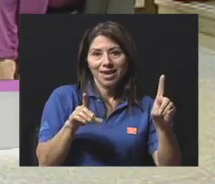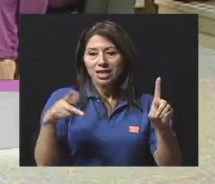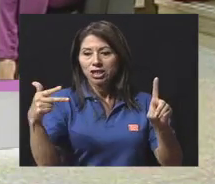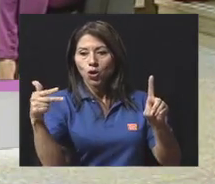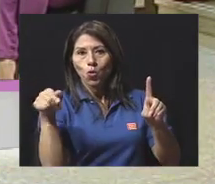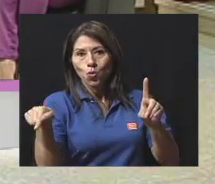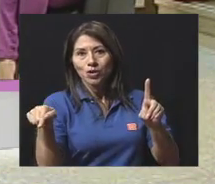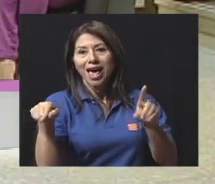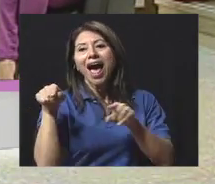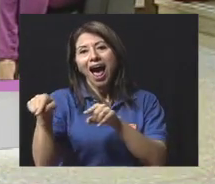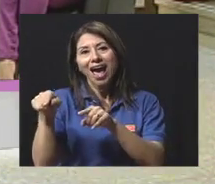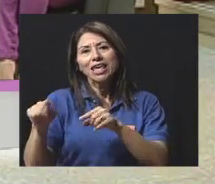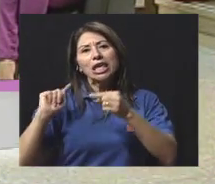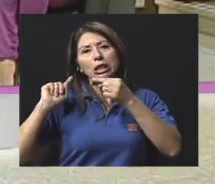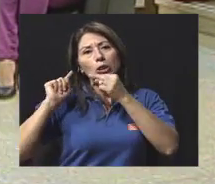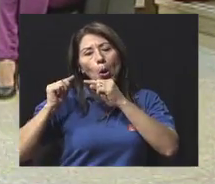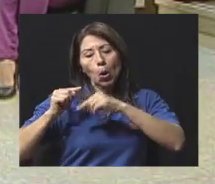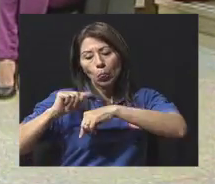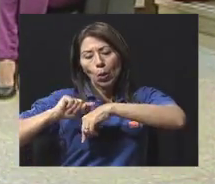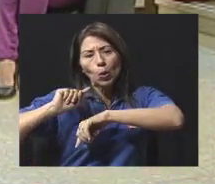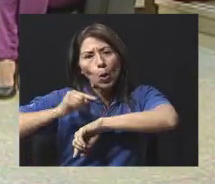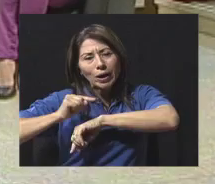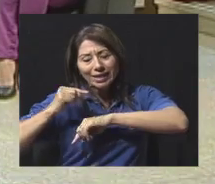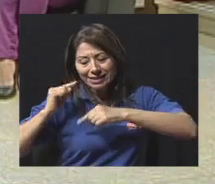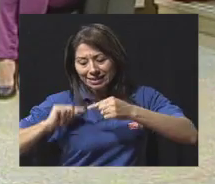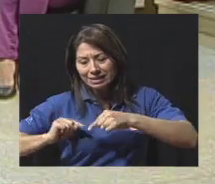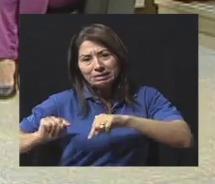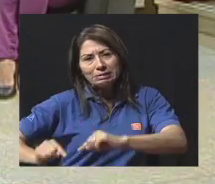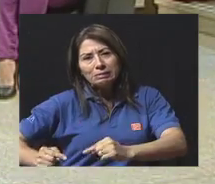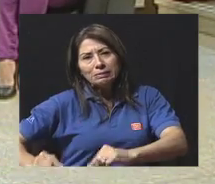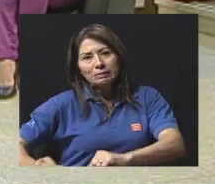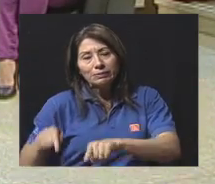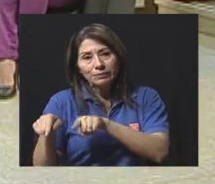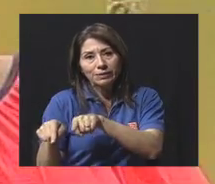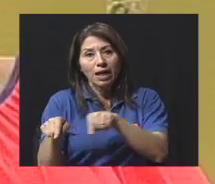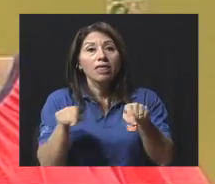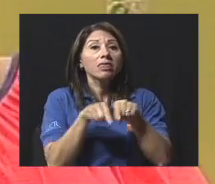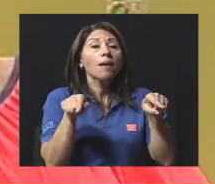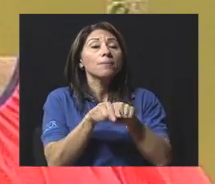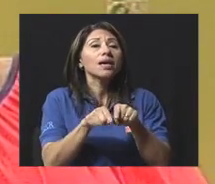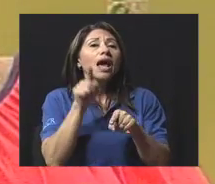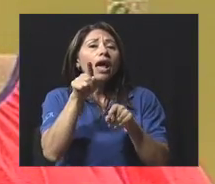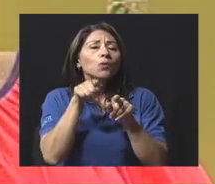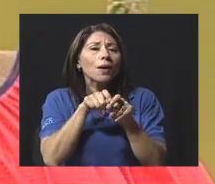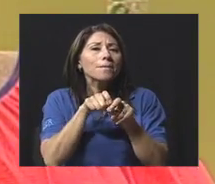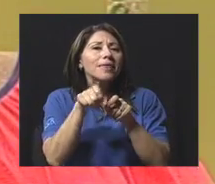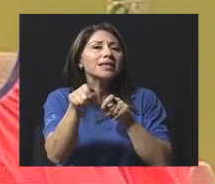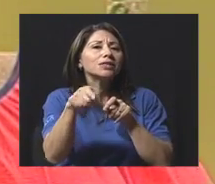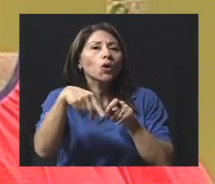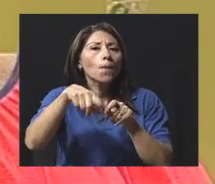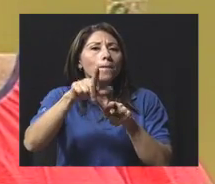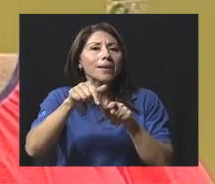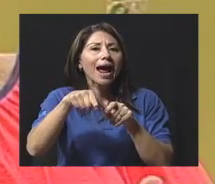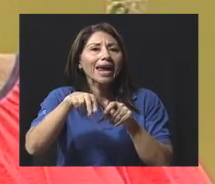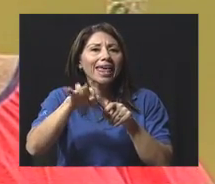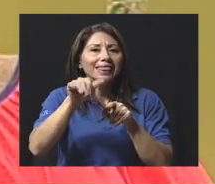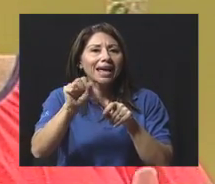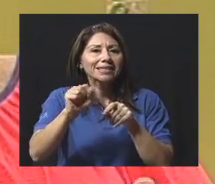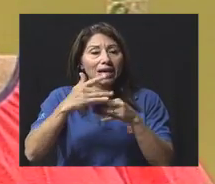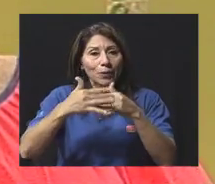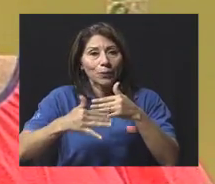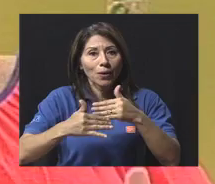laboratorio s se dice que hay cierto corte en una medición de un parámetro sanguíneo que son las plaquetas que si están menos